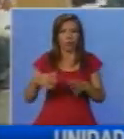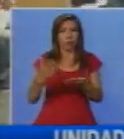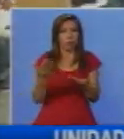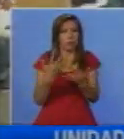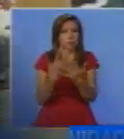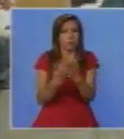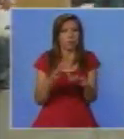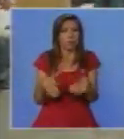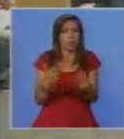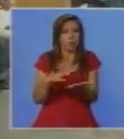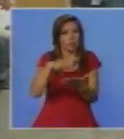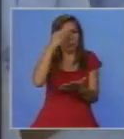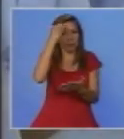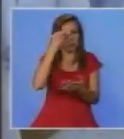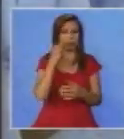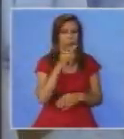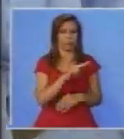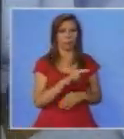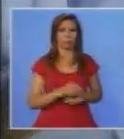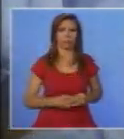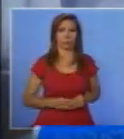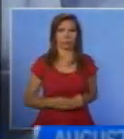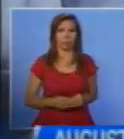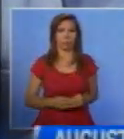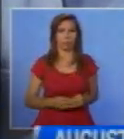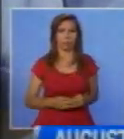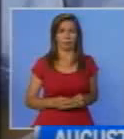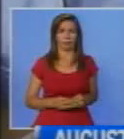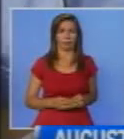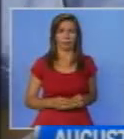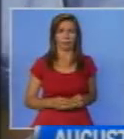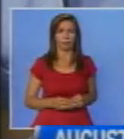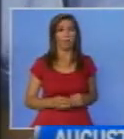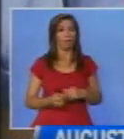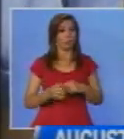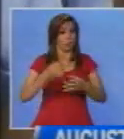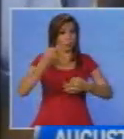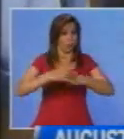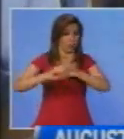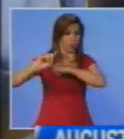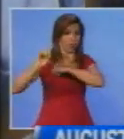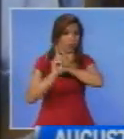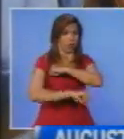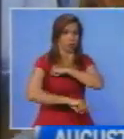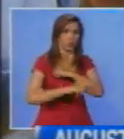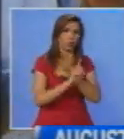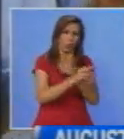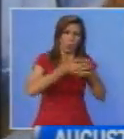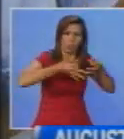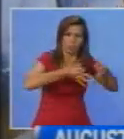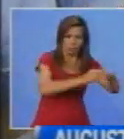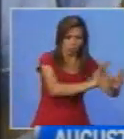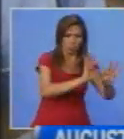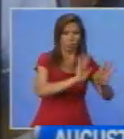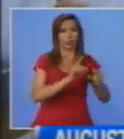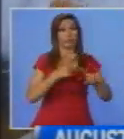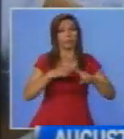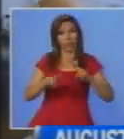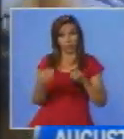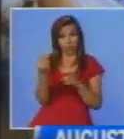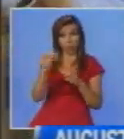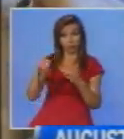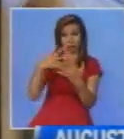fue lo que dijo, escuchemos. La sanción judicial será una, y mientras ellos permanezcan